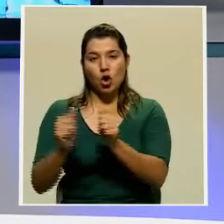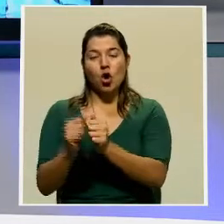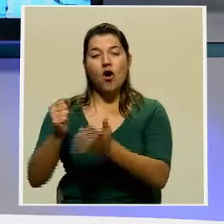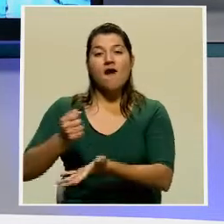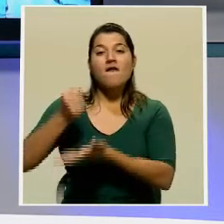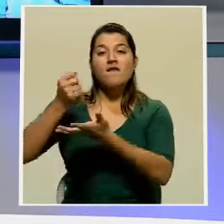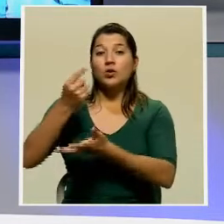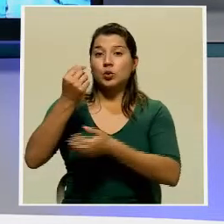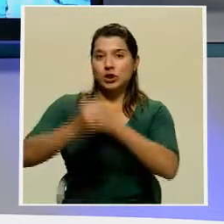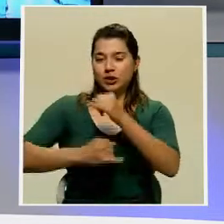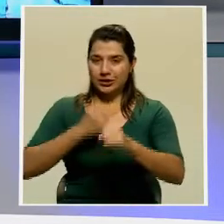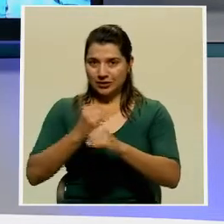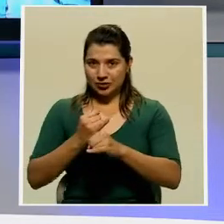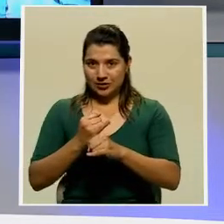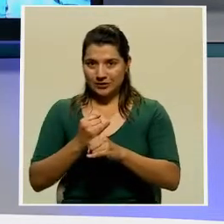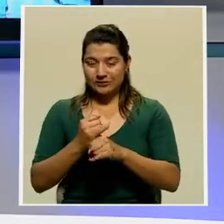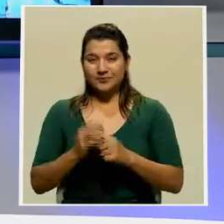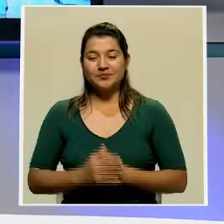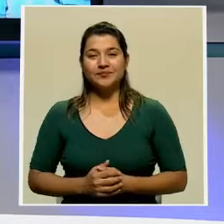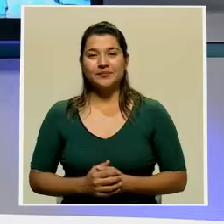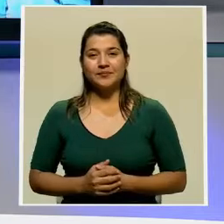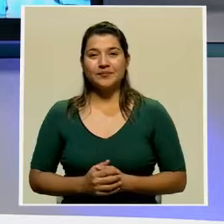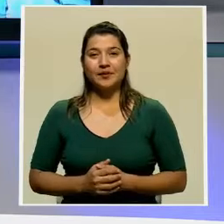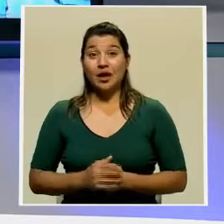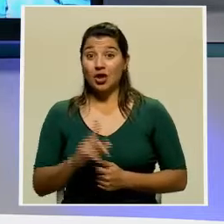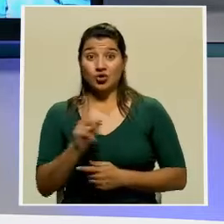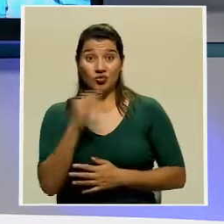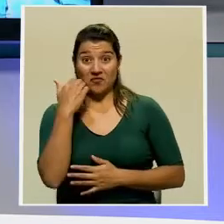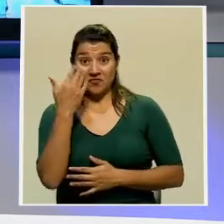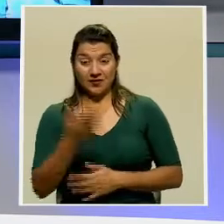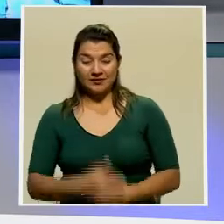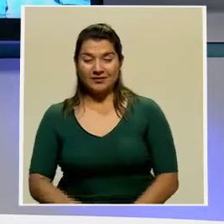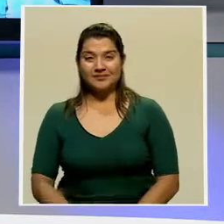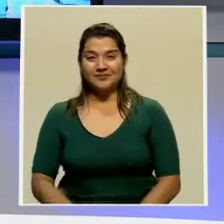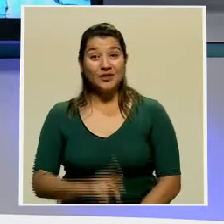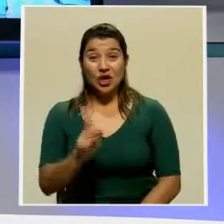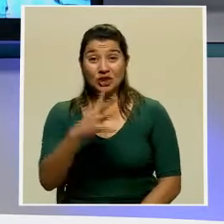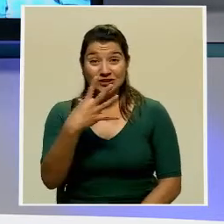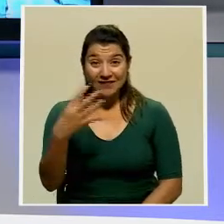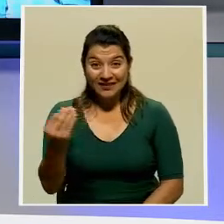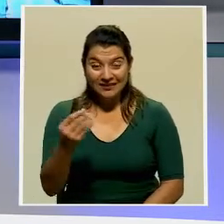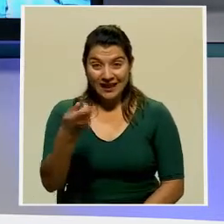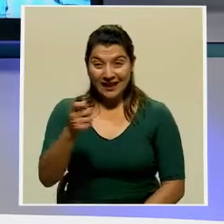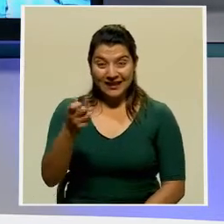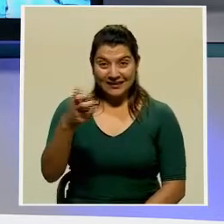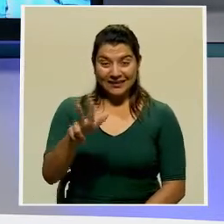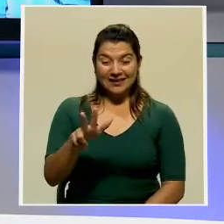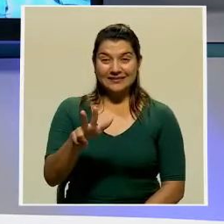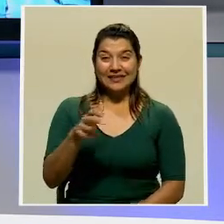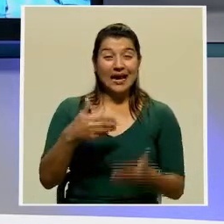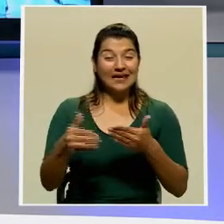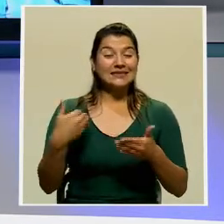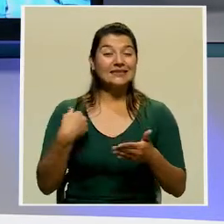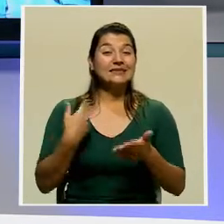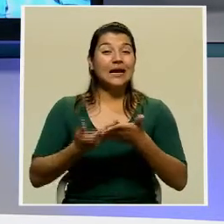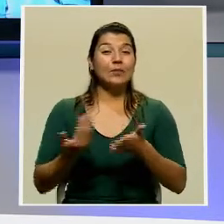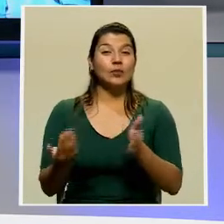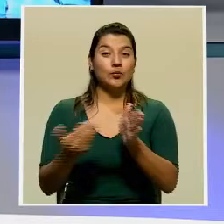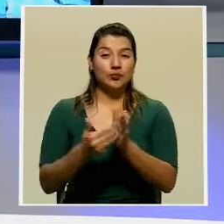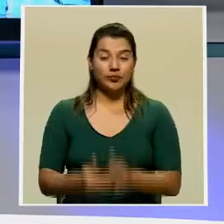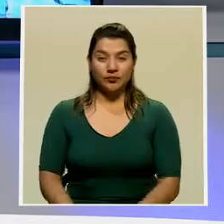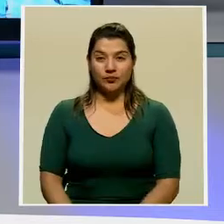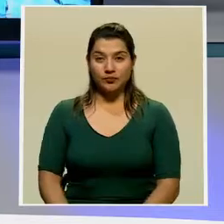Monetario Internacional. No la tienen nada fácil. No se vaya de la señal de Canal 13. Ya volvemos.